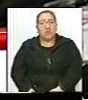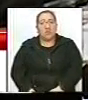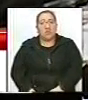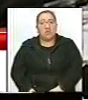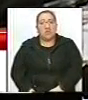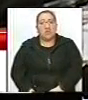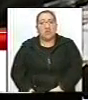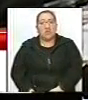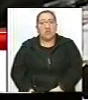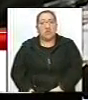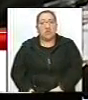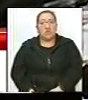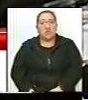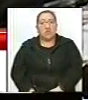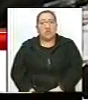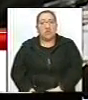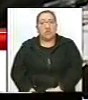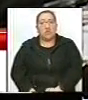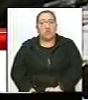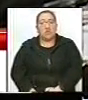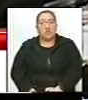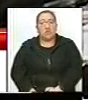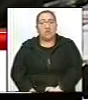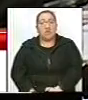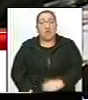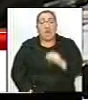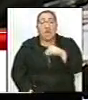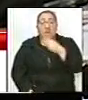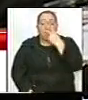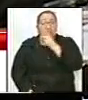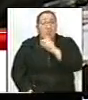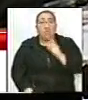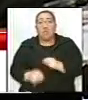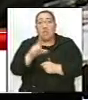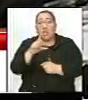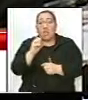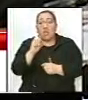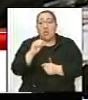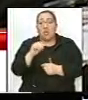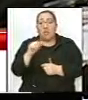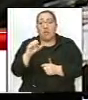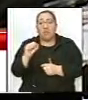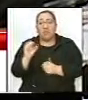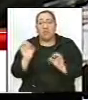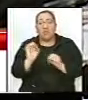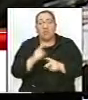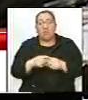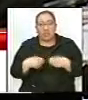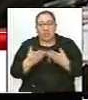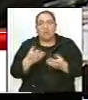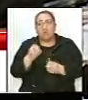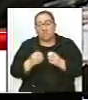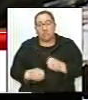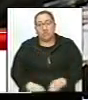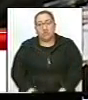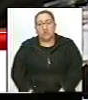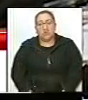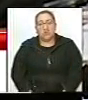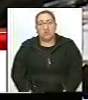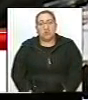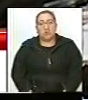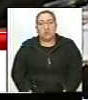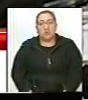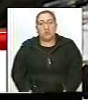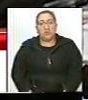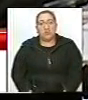ministro, que quiero observarle. Acá no veo Lomas. Sé que tiene un problema Lomas, pero démosle solución. Lomas es